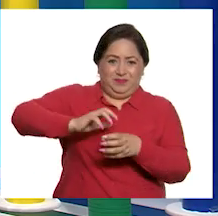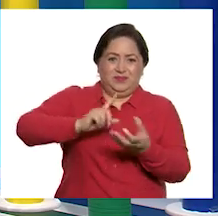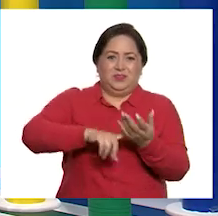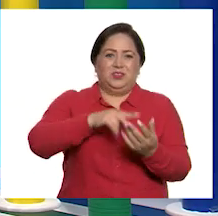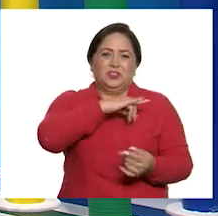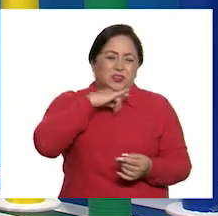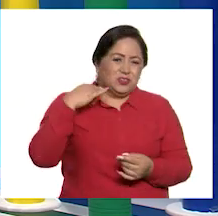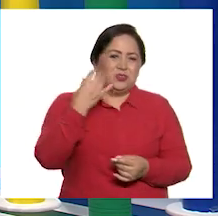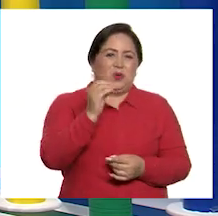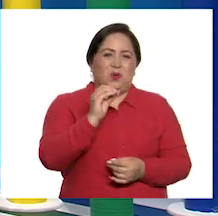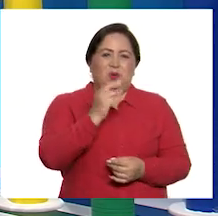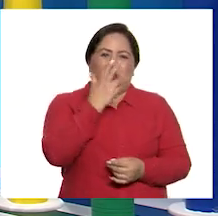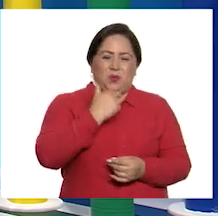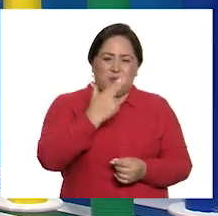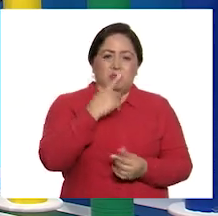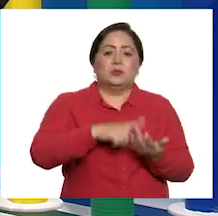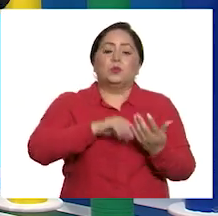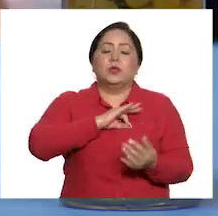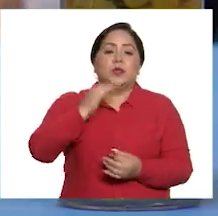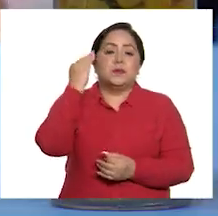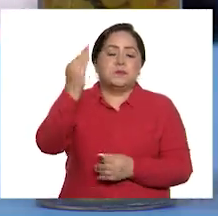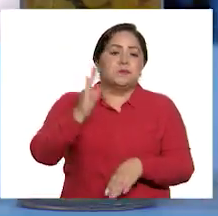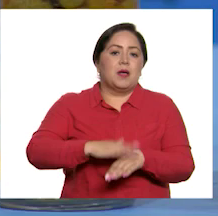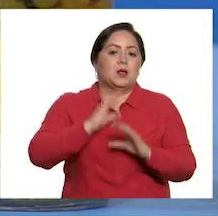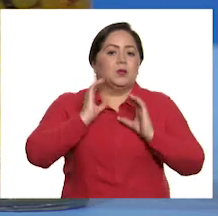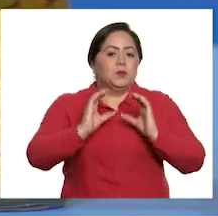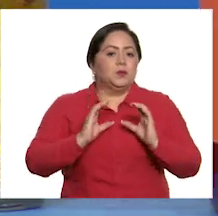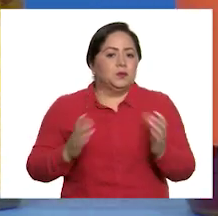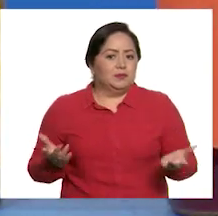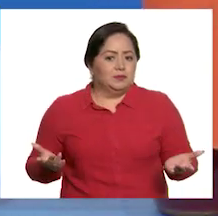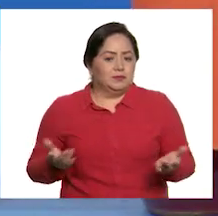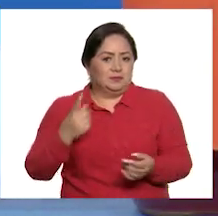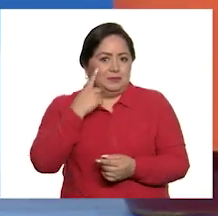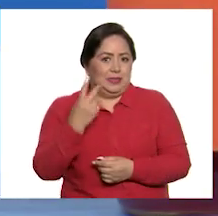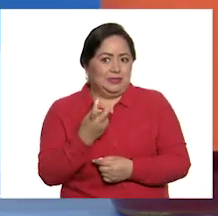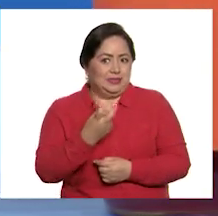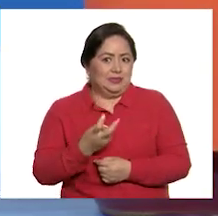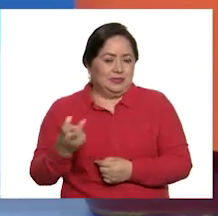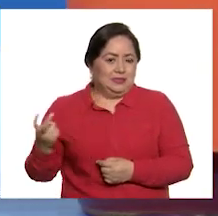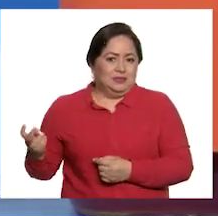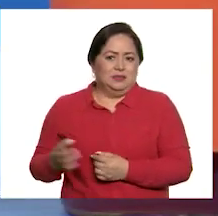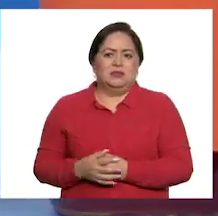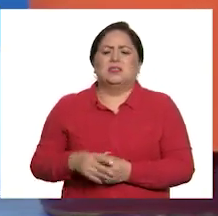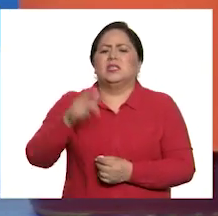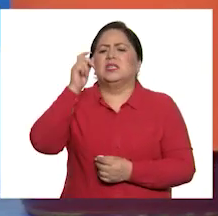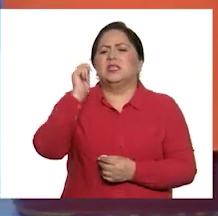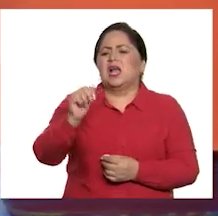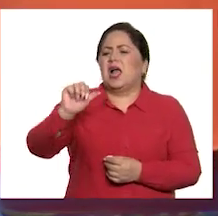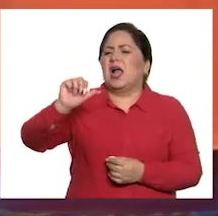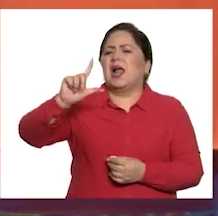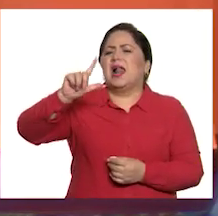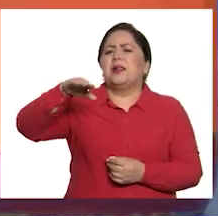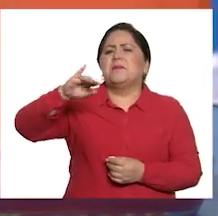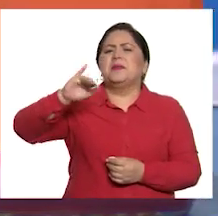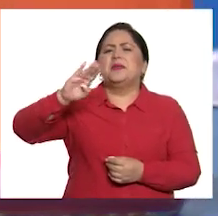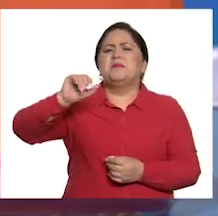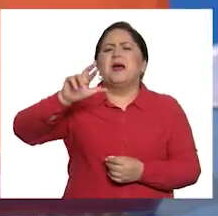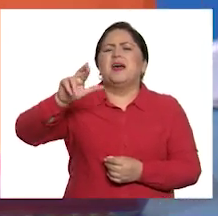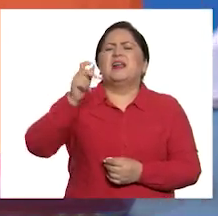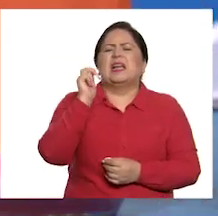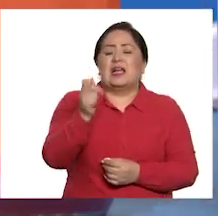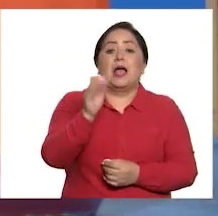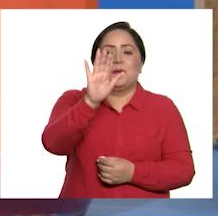almíbar se conserven por más tiempo. Maestro. Sí. es el almíbar? Pues,